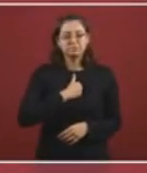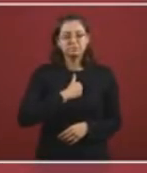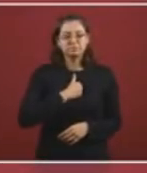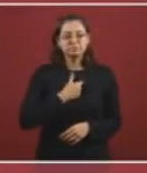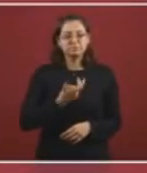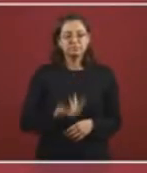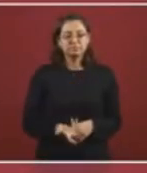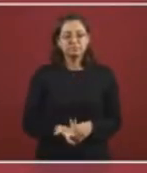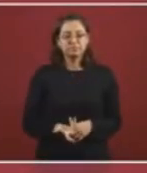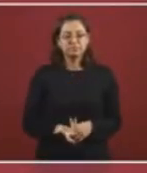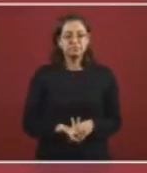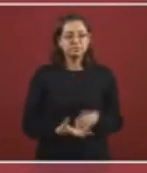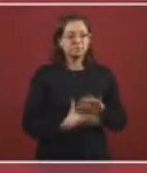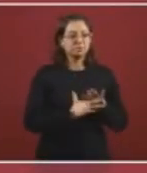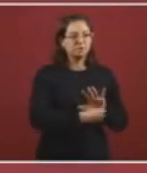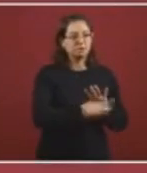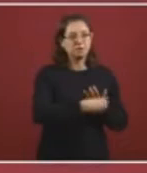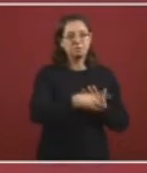se estableció